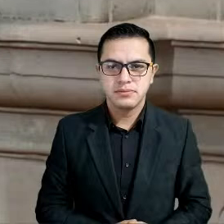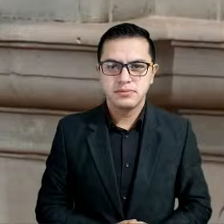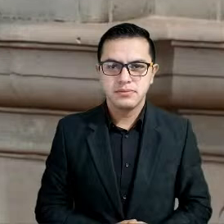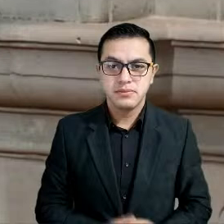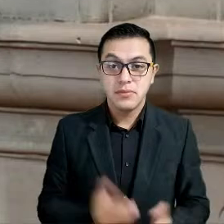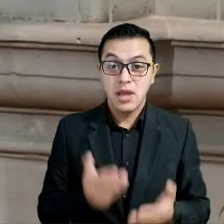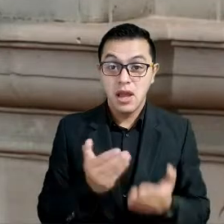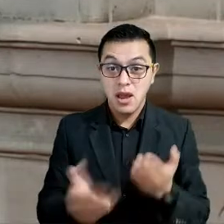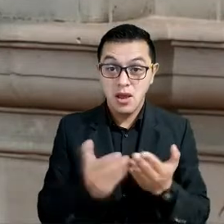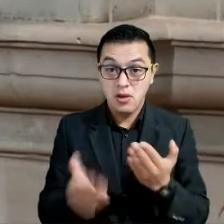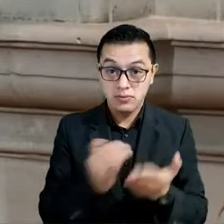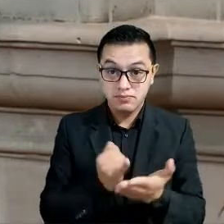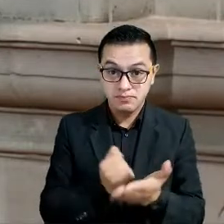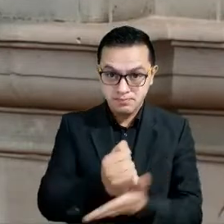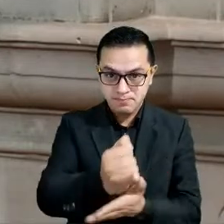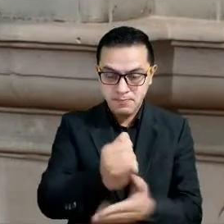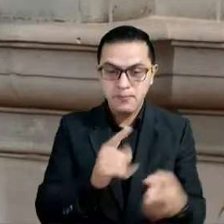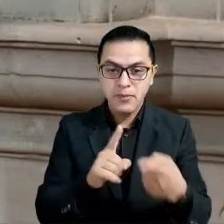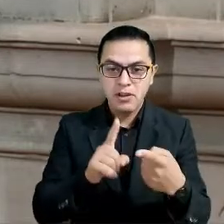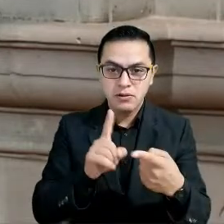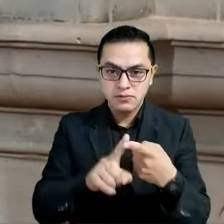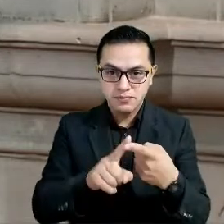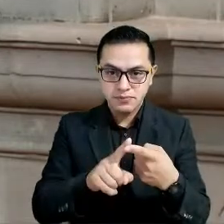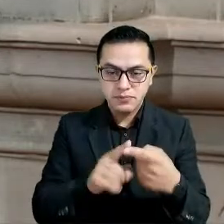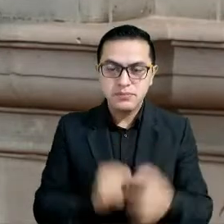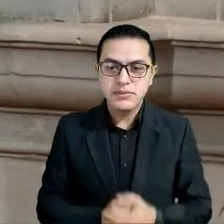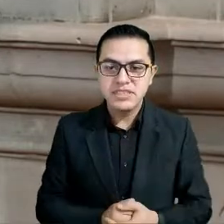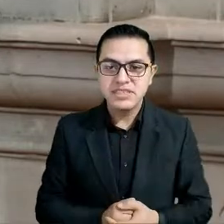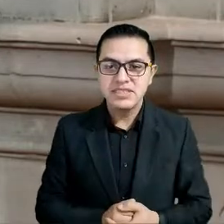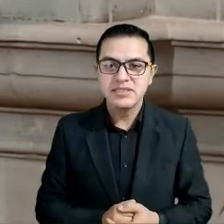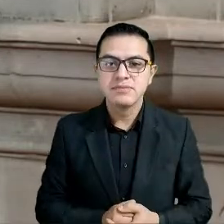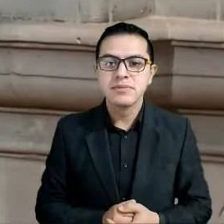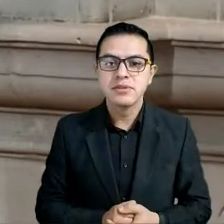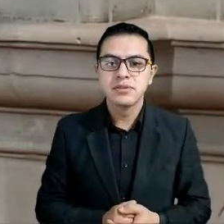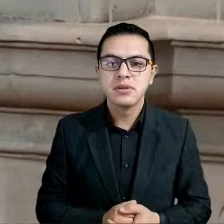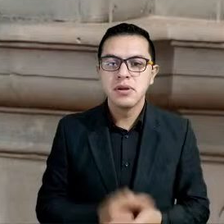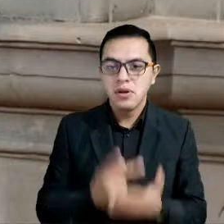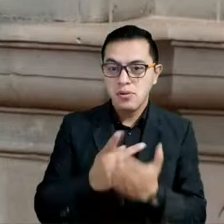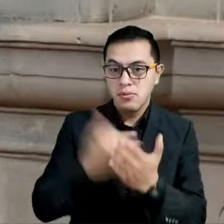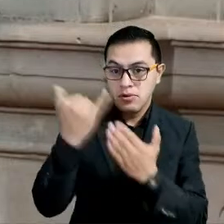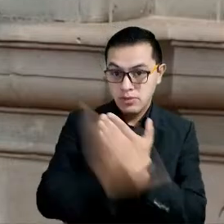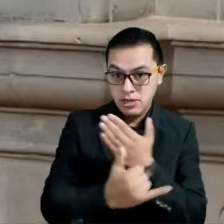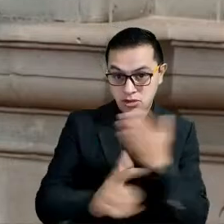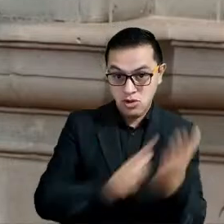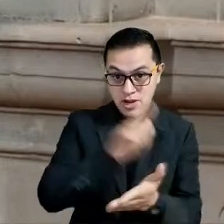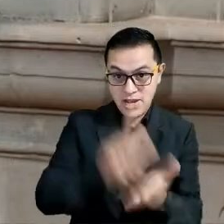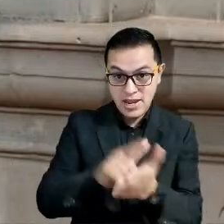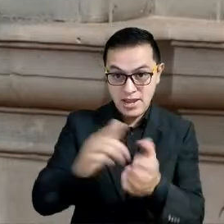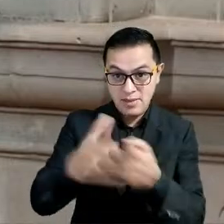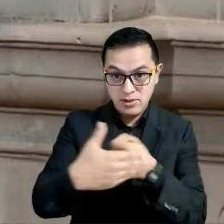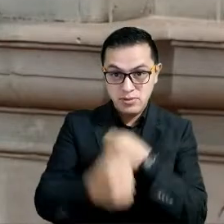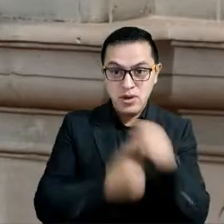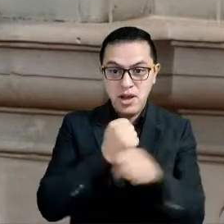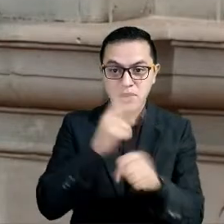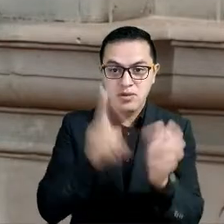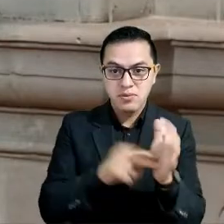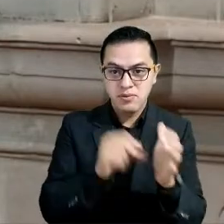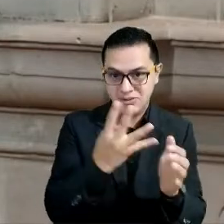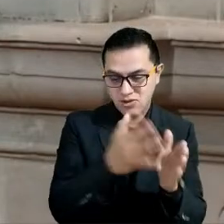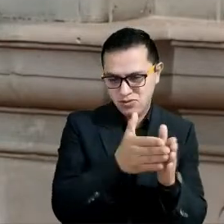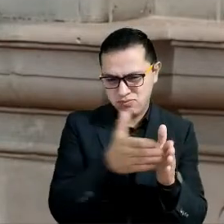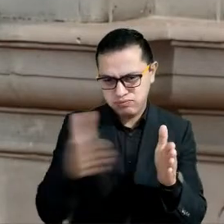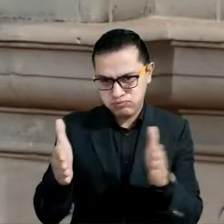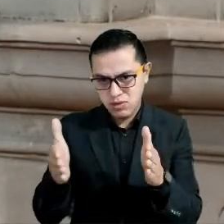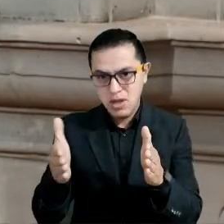Resolutivos. Primero, es de aprobarse la iniciativa de Ley de Ingresos del Estado de México para el ejercicio fiscal del